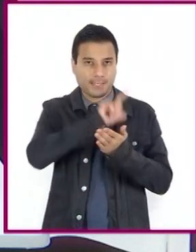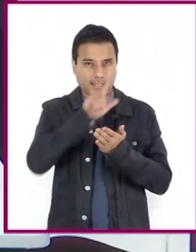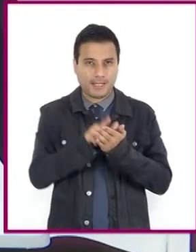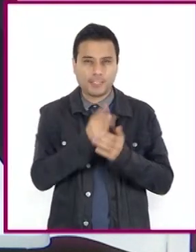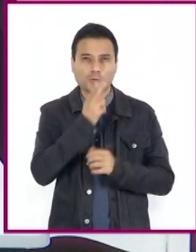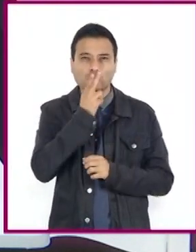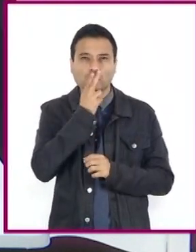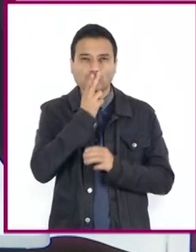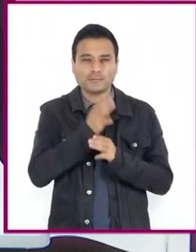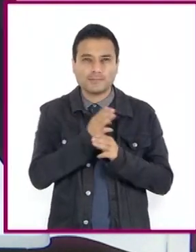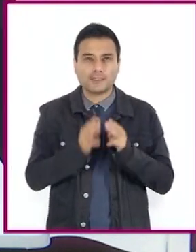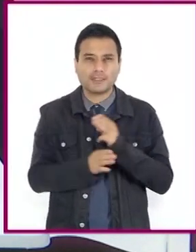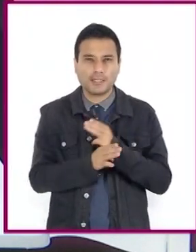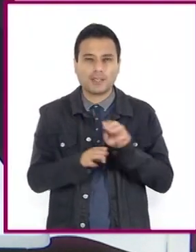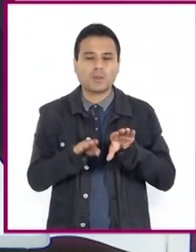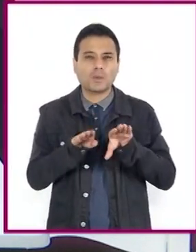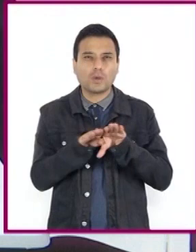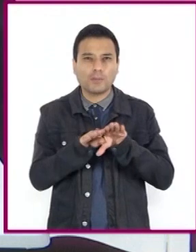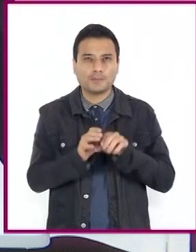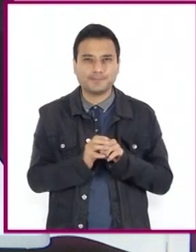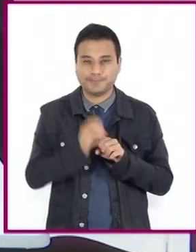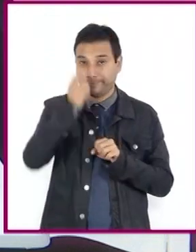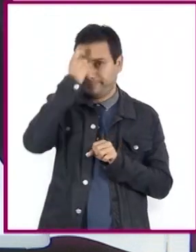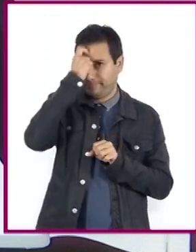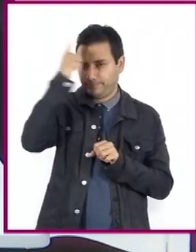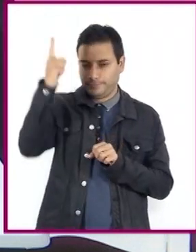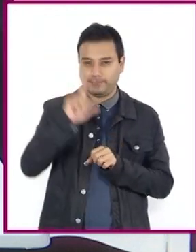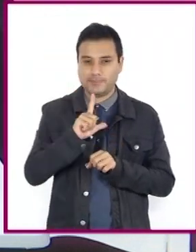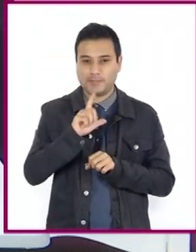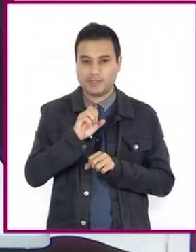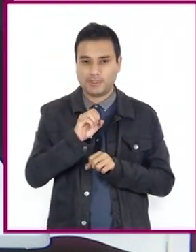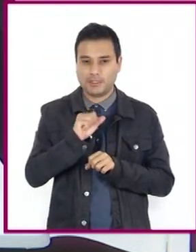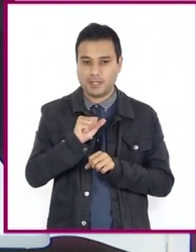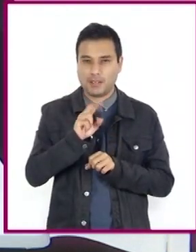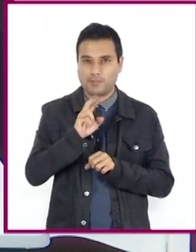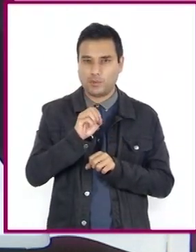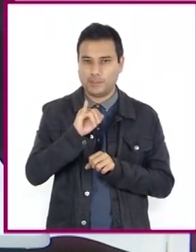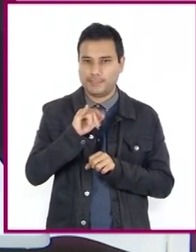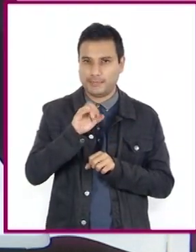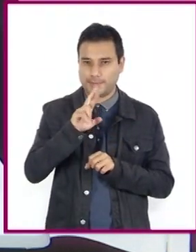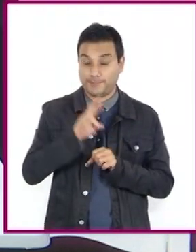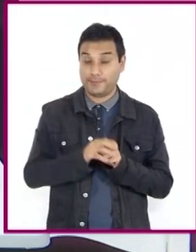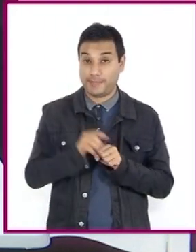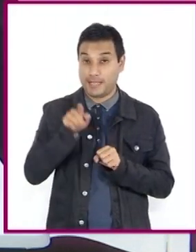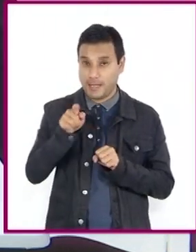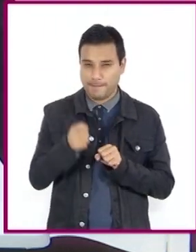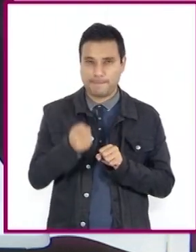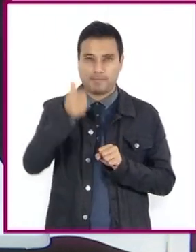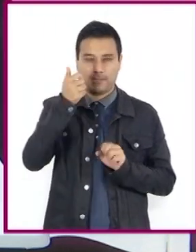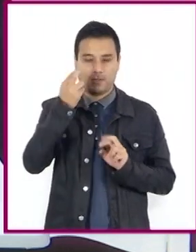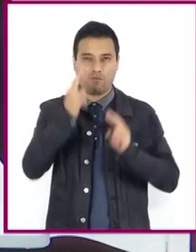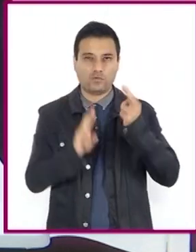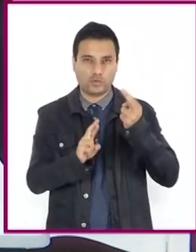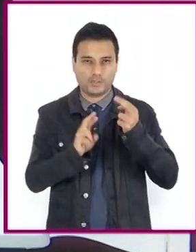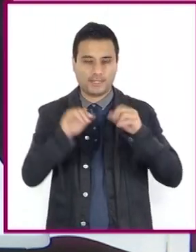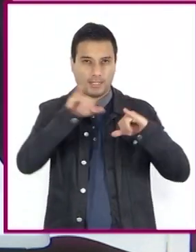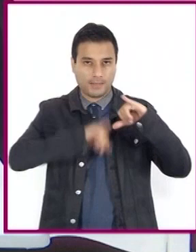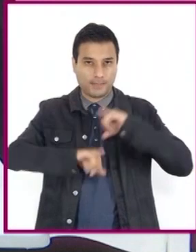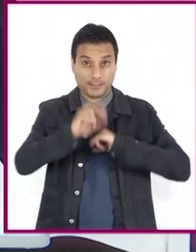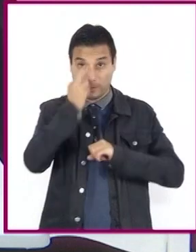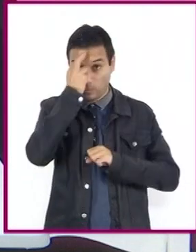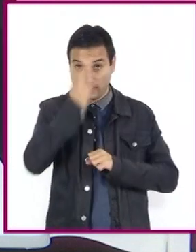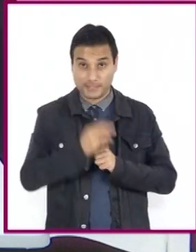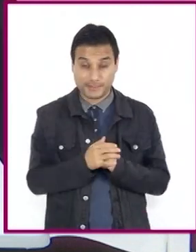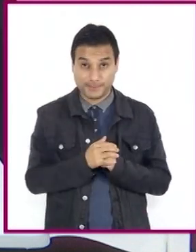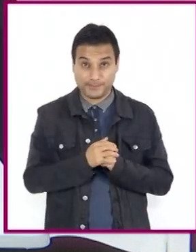conservación de la materia, establecida por Antoine Lavoisier, que dio paso a la primera revolución de la química. ¿Lo recuerdan?